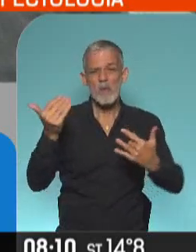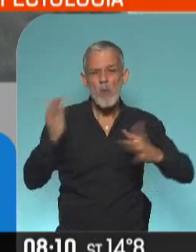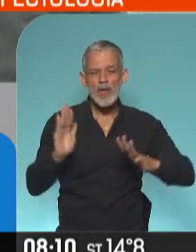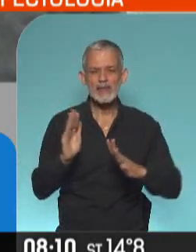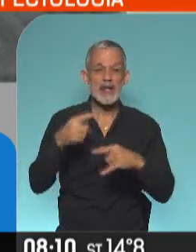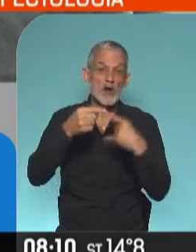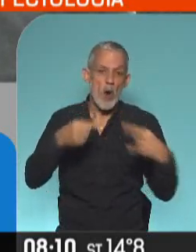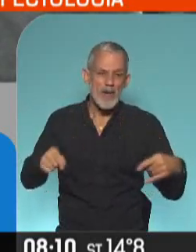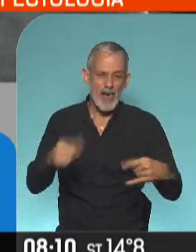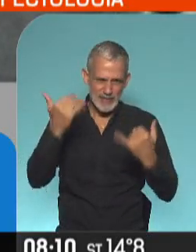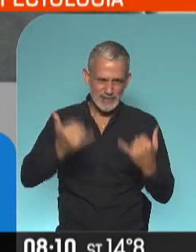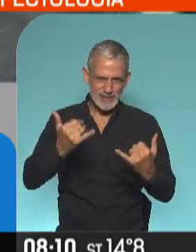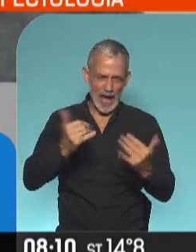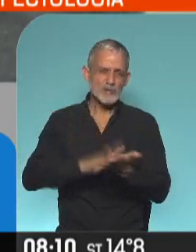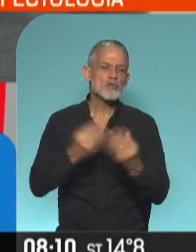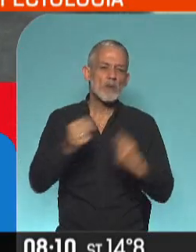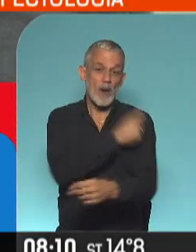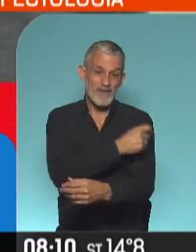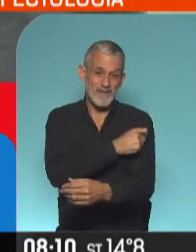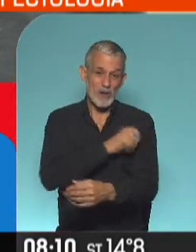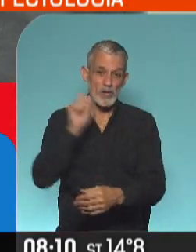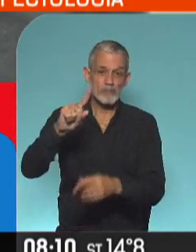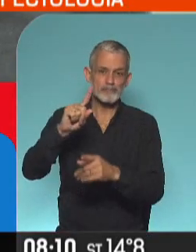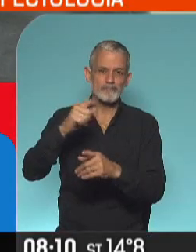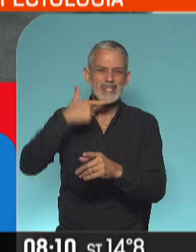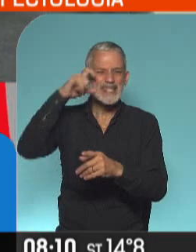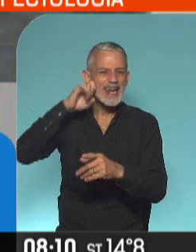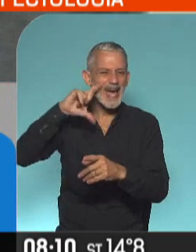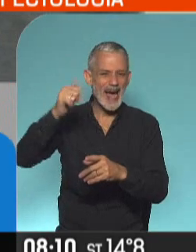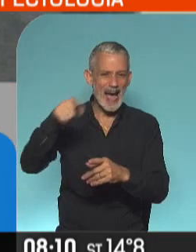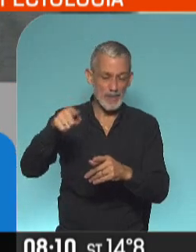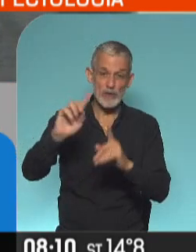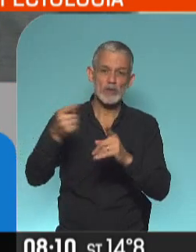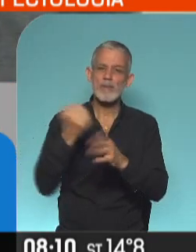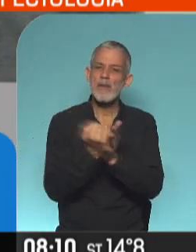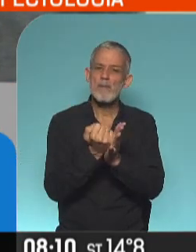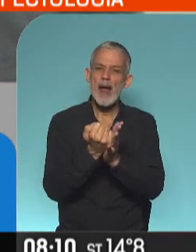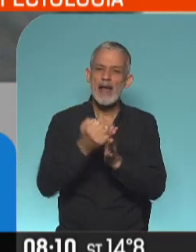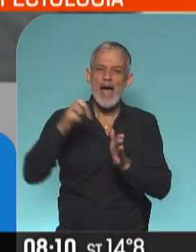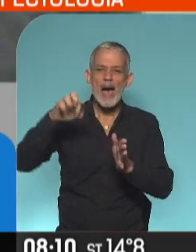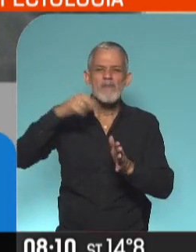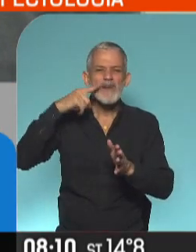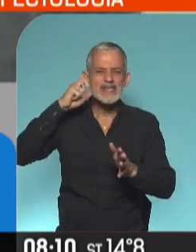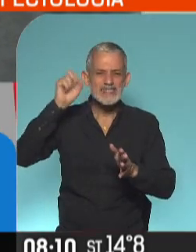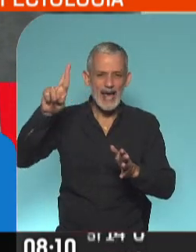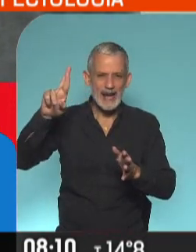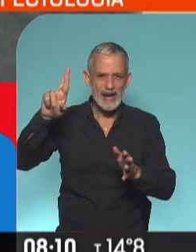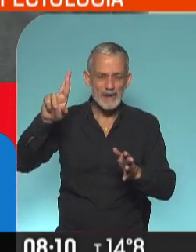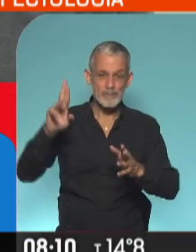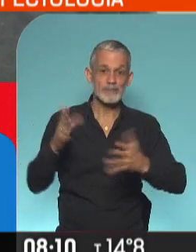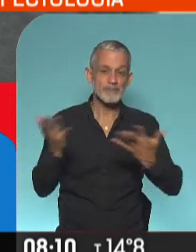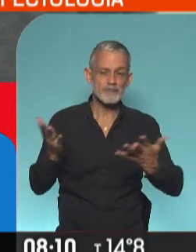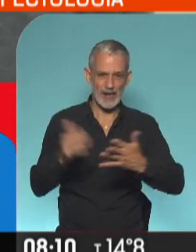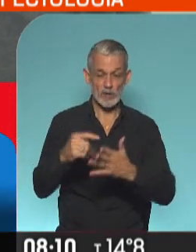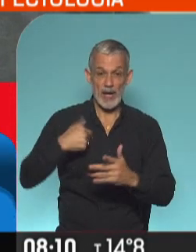tengamos novedades sobre la vacuna de AstraZeneca, por ejemplo, o incluso también la de Pfizer. Así que yo creo